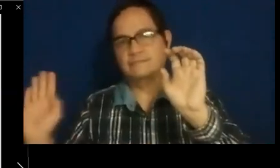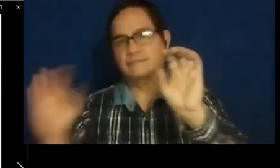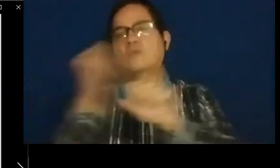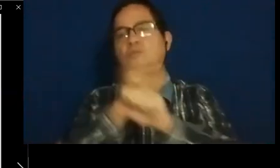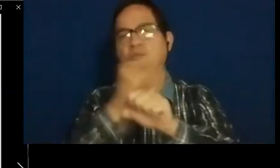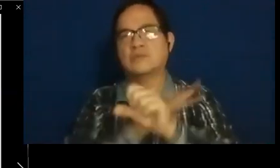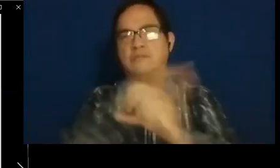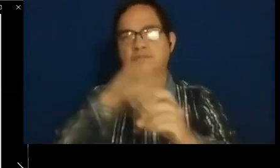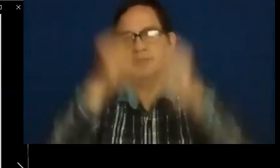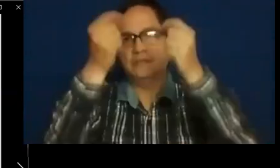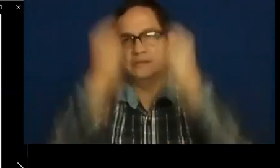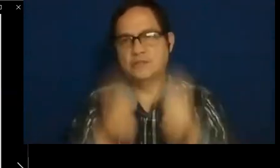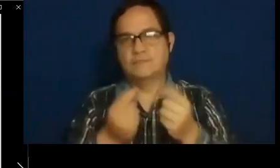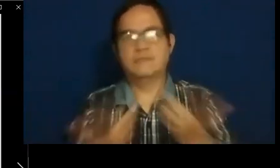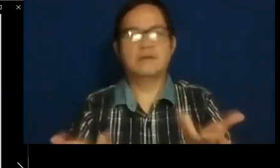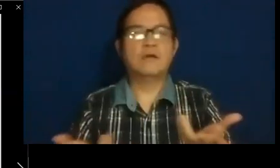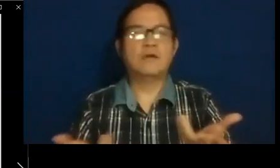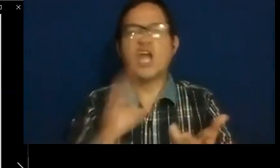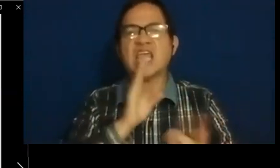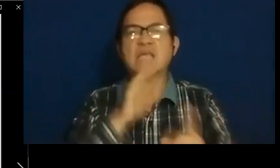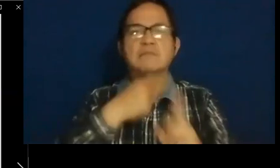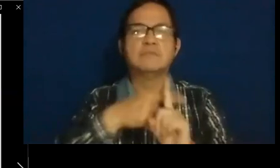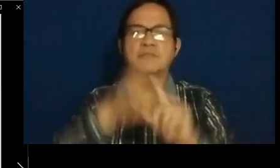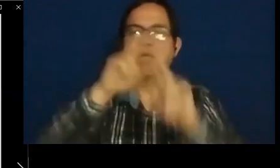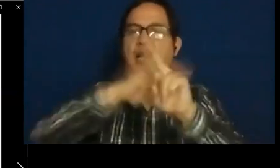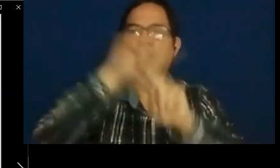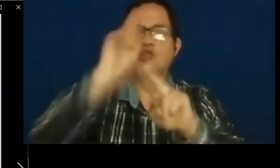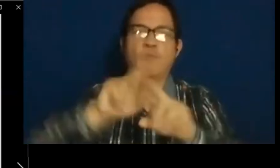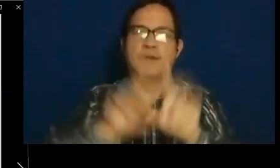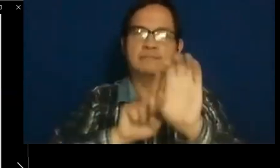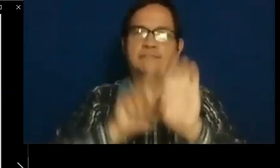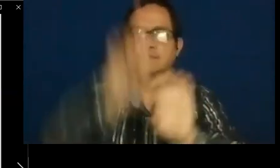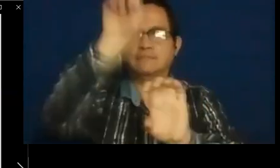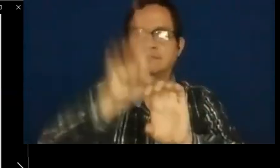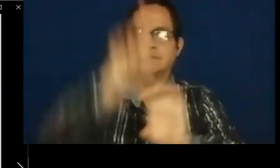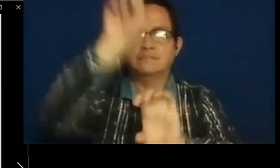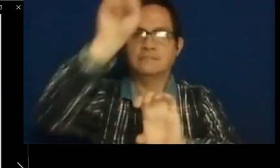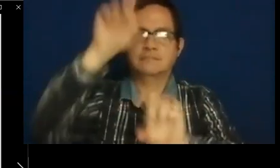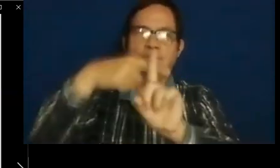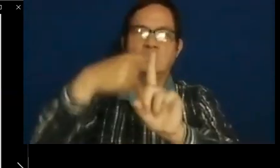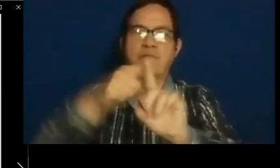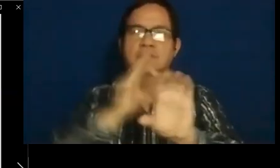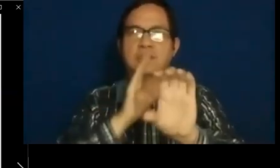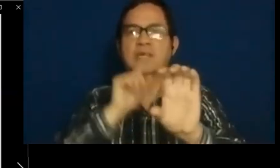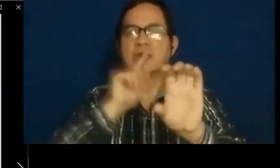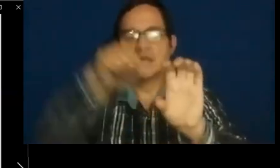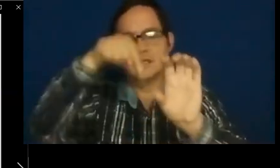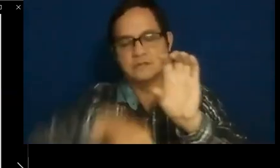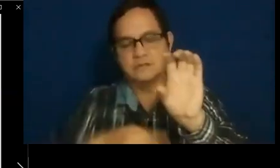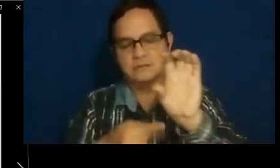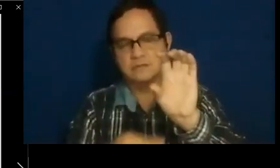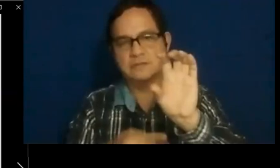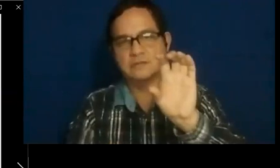para la sumatoria. ¿A quién voy a tomar como positiva? Pues a la normal, porque apunta hacia arriba. ¿Y quién se opone a ella? Pues el peso. Entonces va a